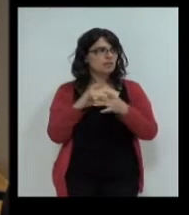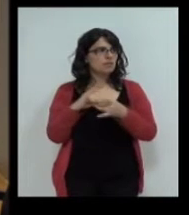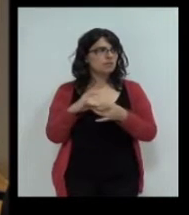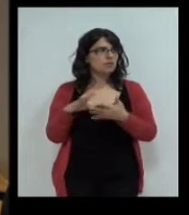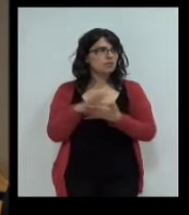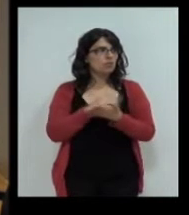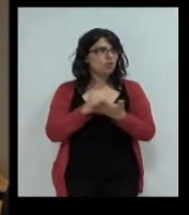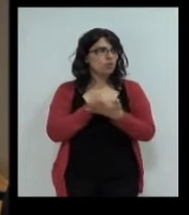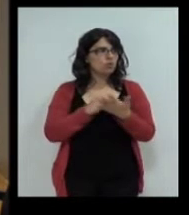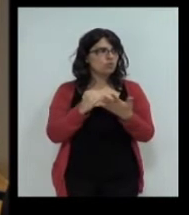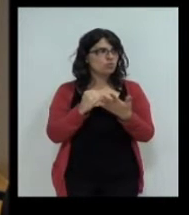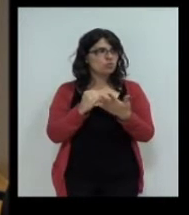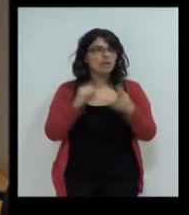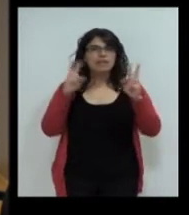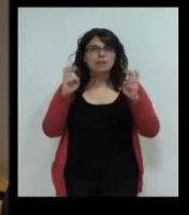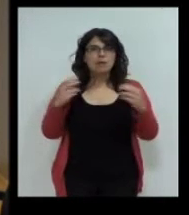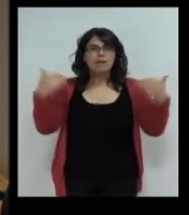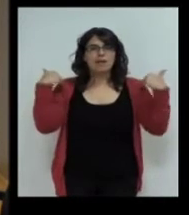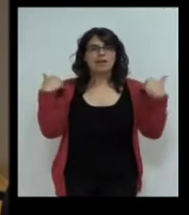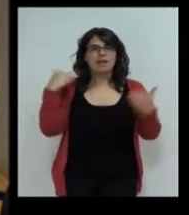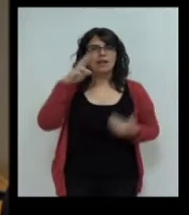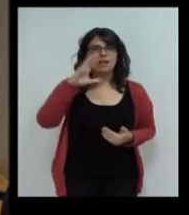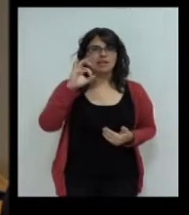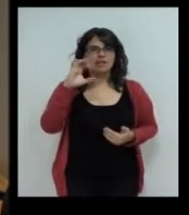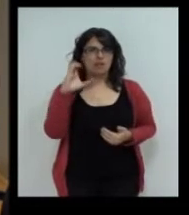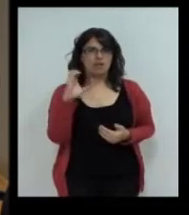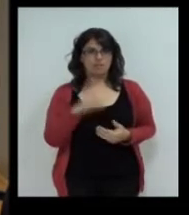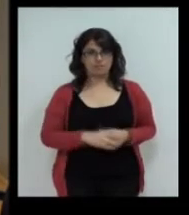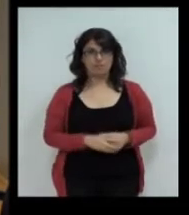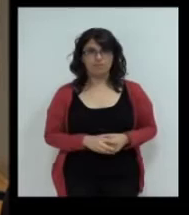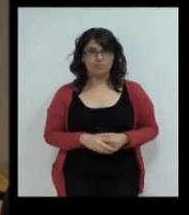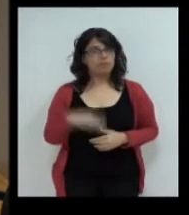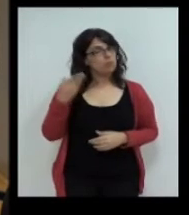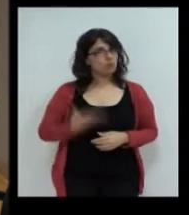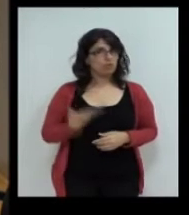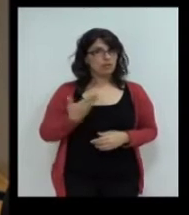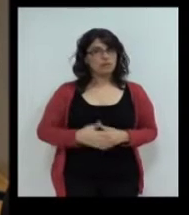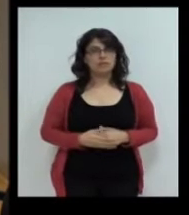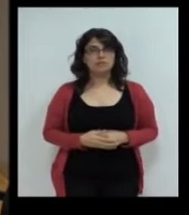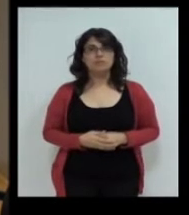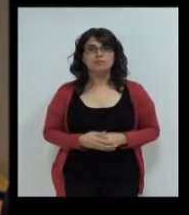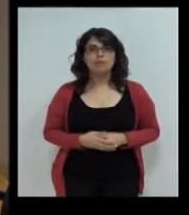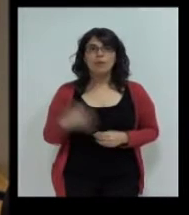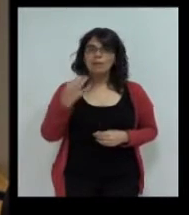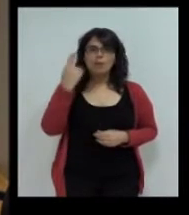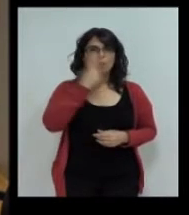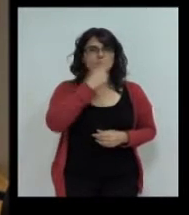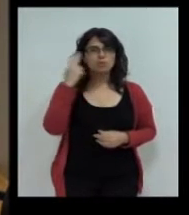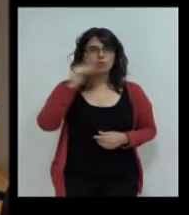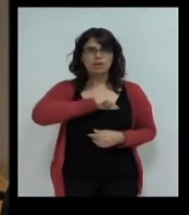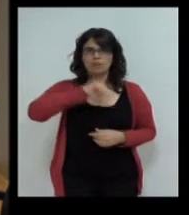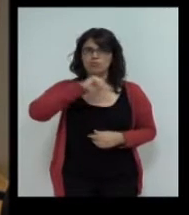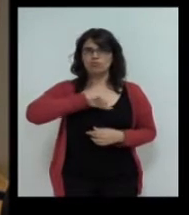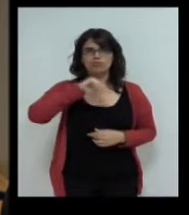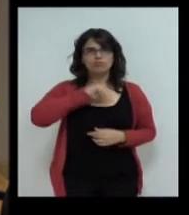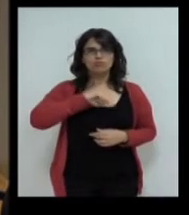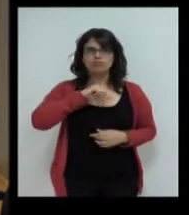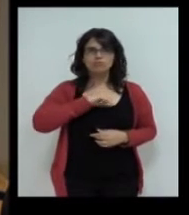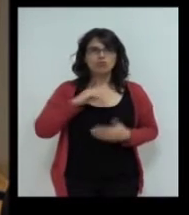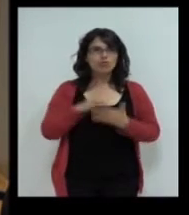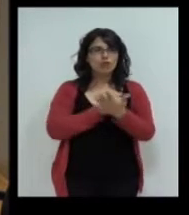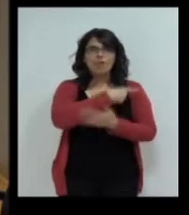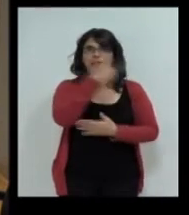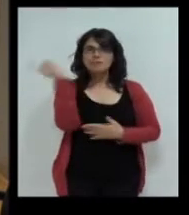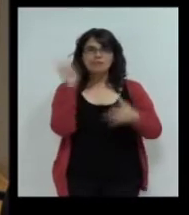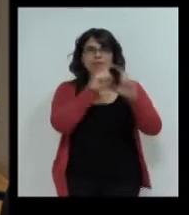decía, el tema de la responsabilidad social corporativa. Es decir, tendría que haber un compromiso ético entre todas estas